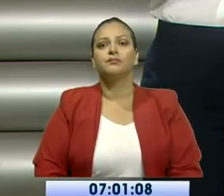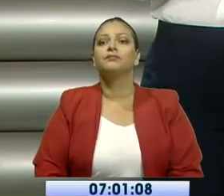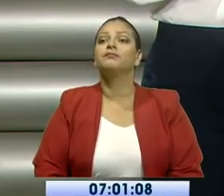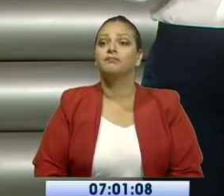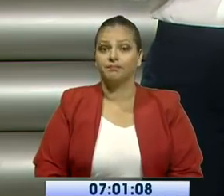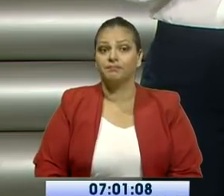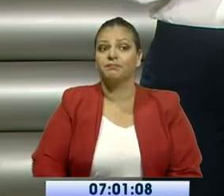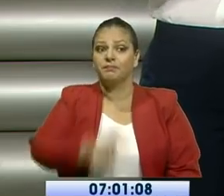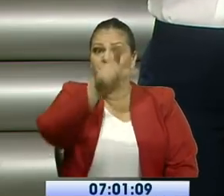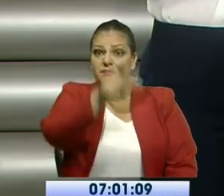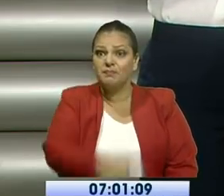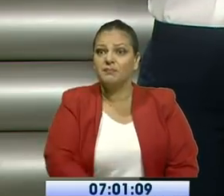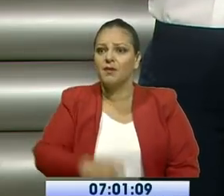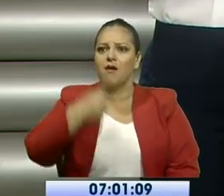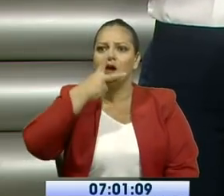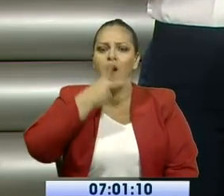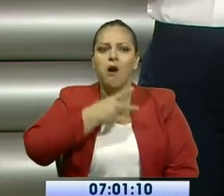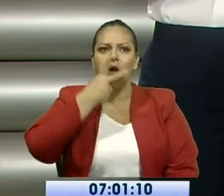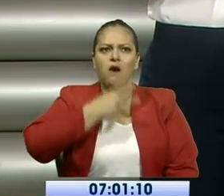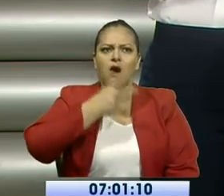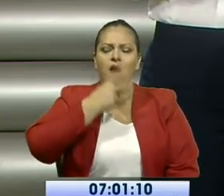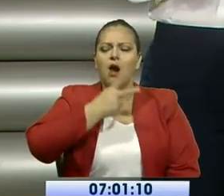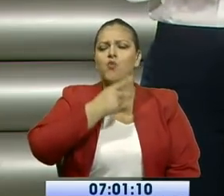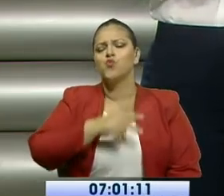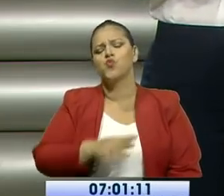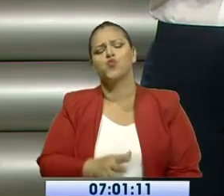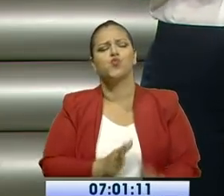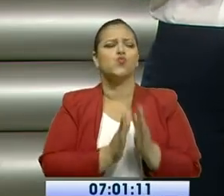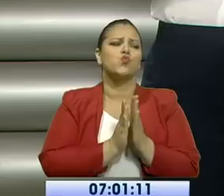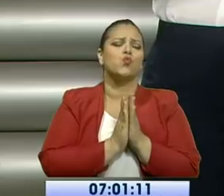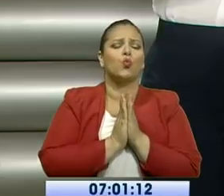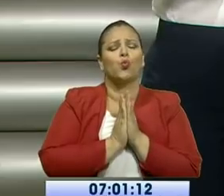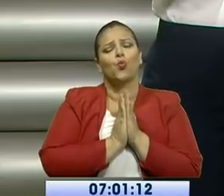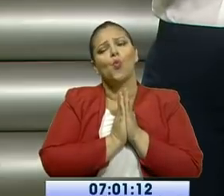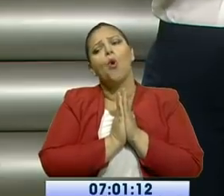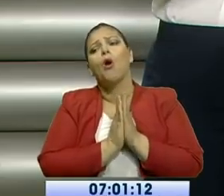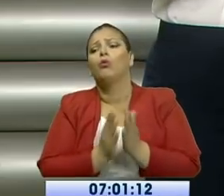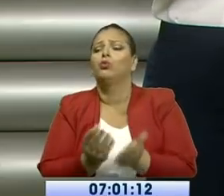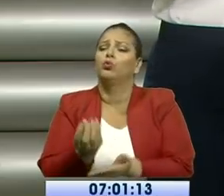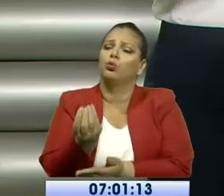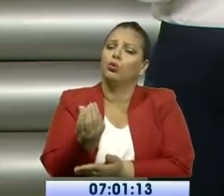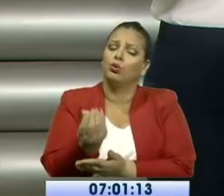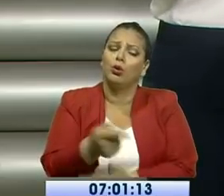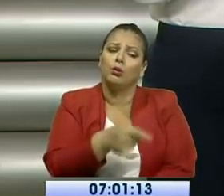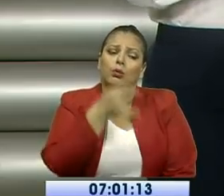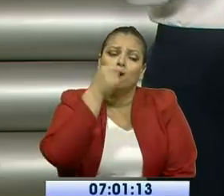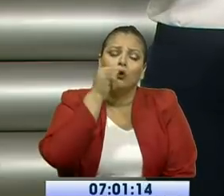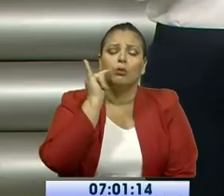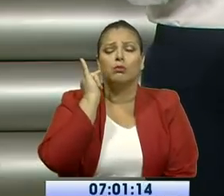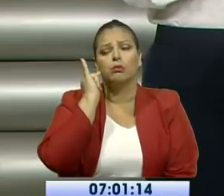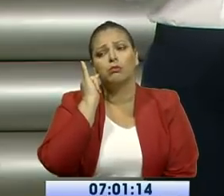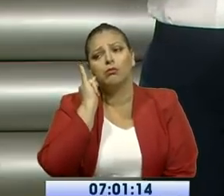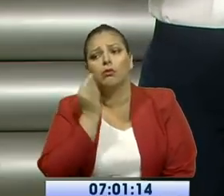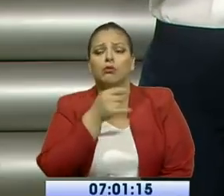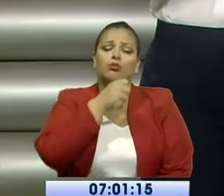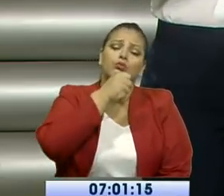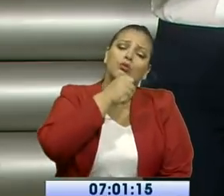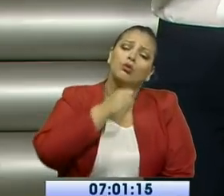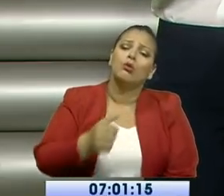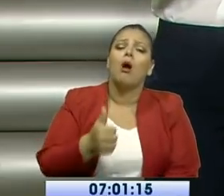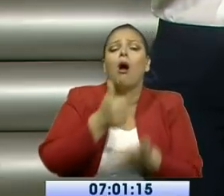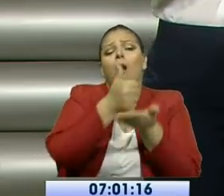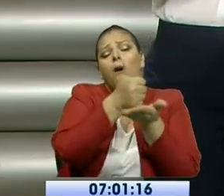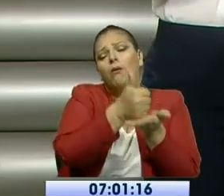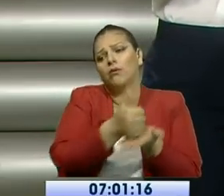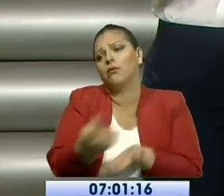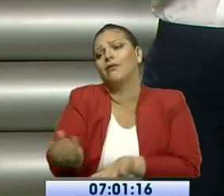el mentiroso que el ladrón. Claro, que aquí se conjugan ambas cosas, porque mentía para poder engatusar y engañar, envolver a la